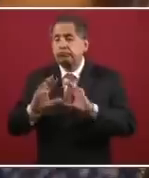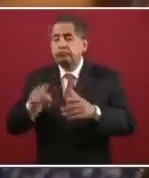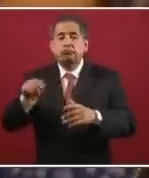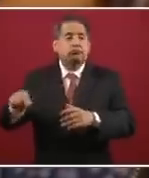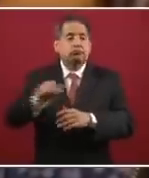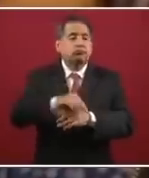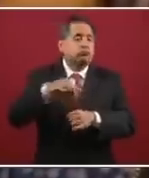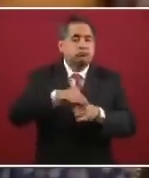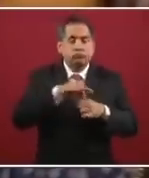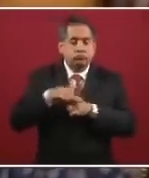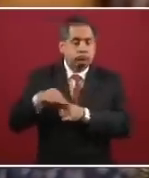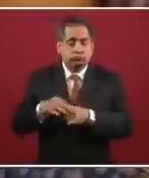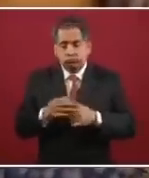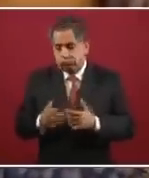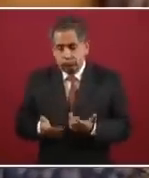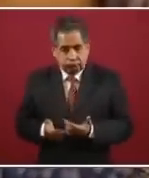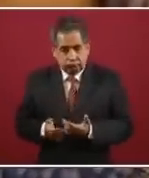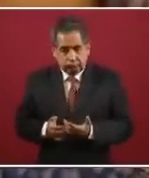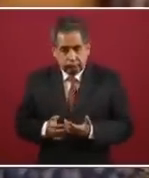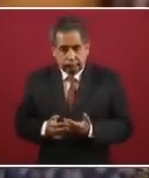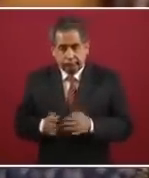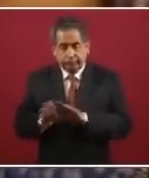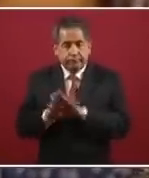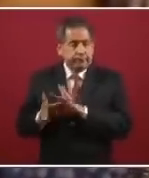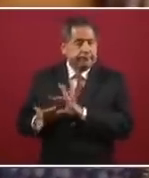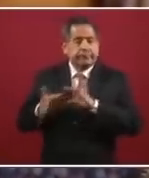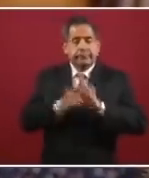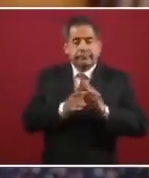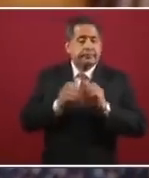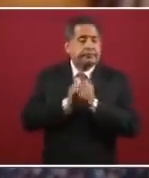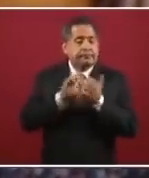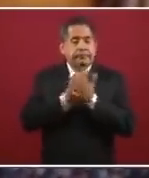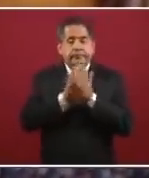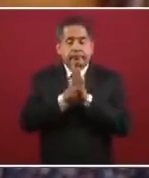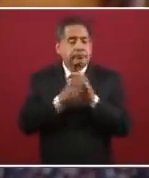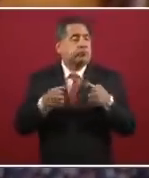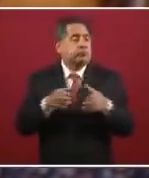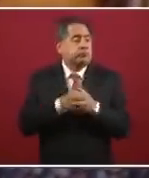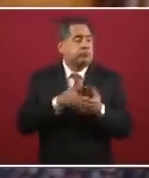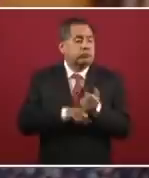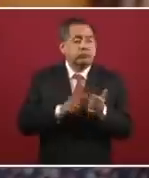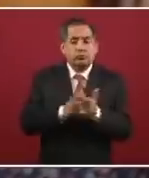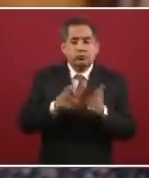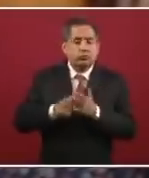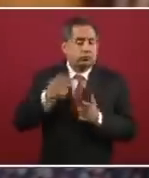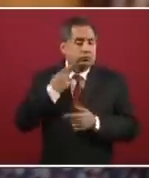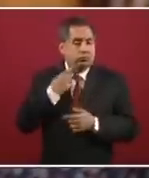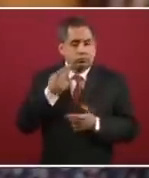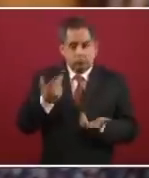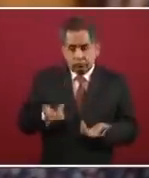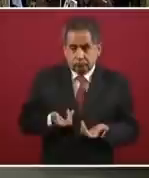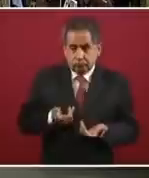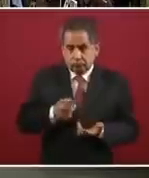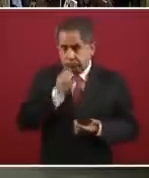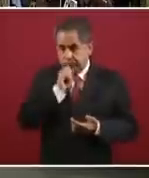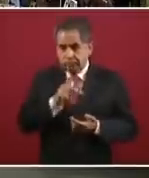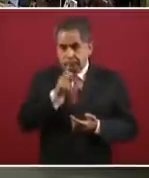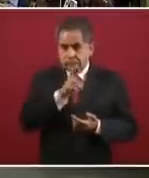comunidades y se han aliado con algunos partidos políticos, el mismo